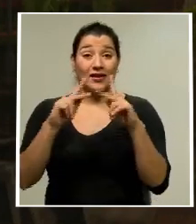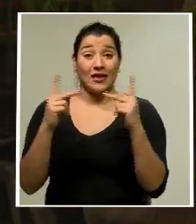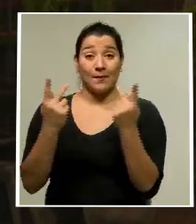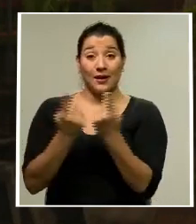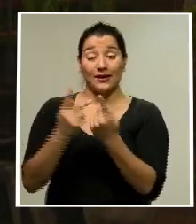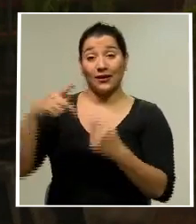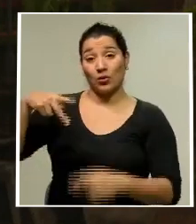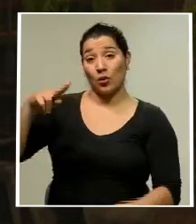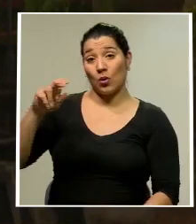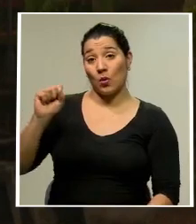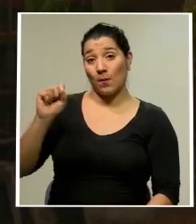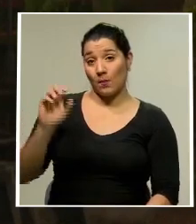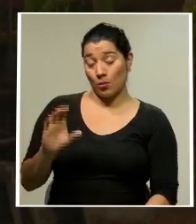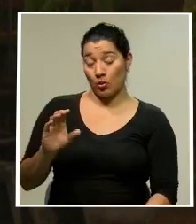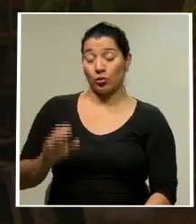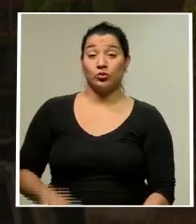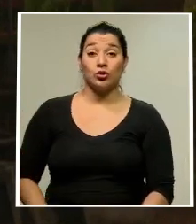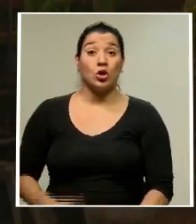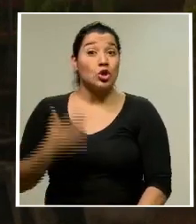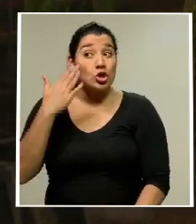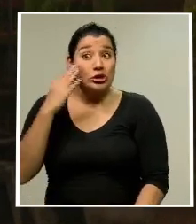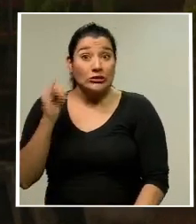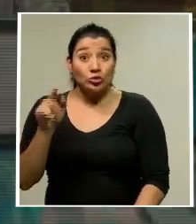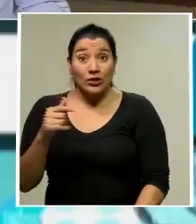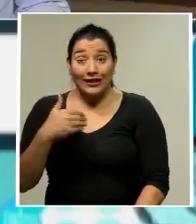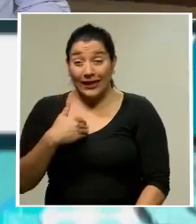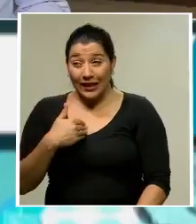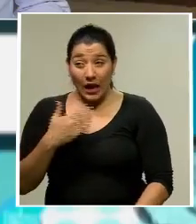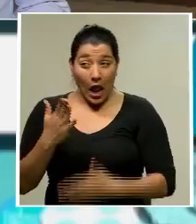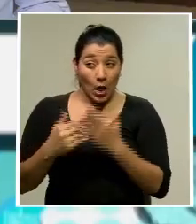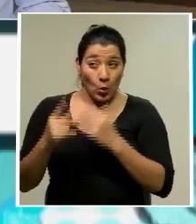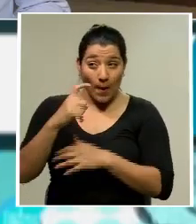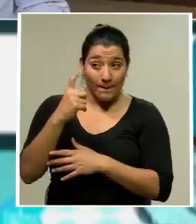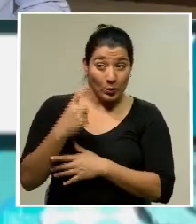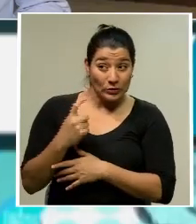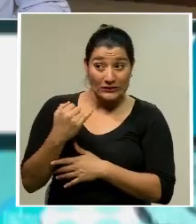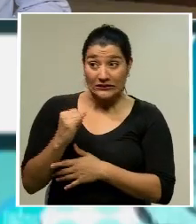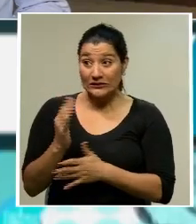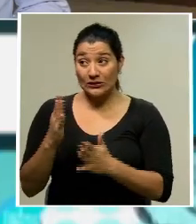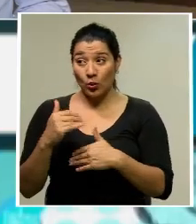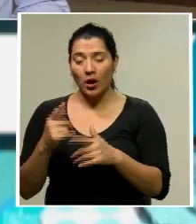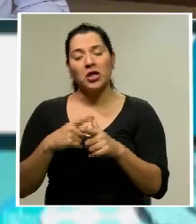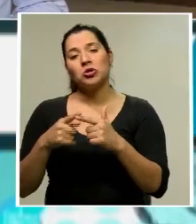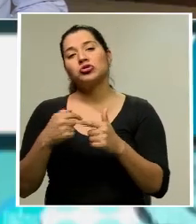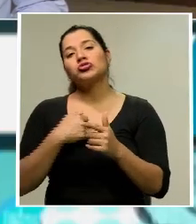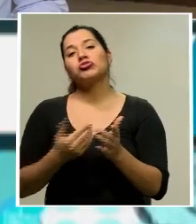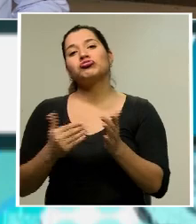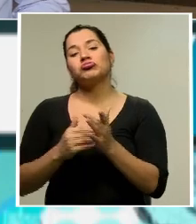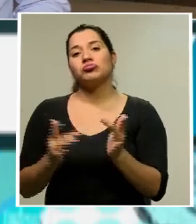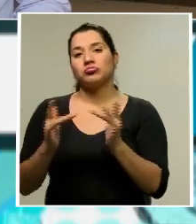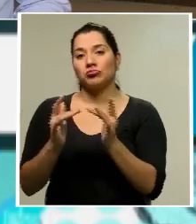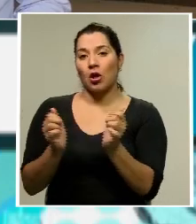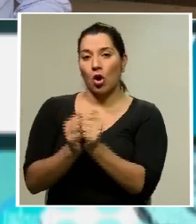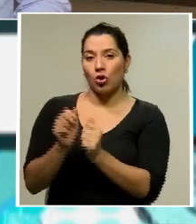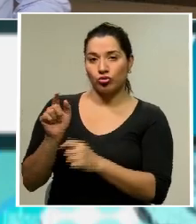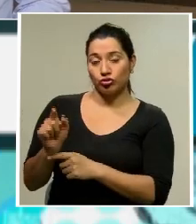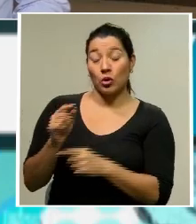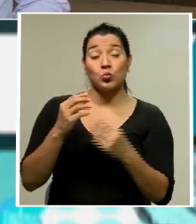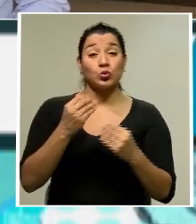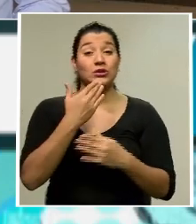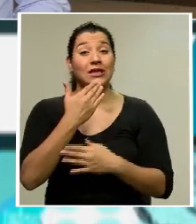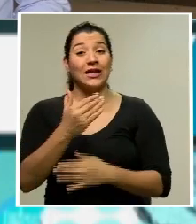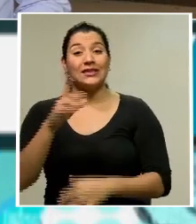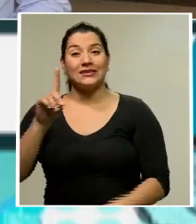bancada social cristiana. Ernesto, no sé si tiene alguna consulta y si no volvemos con usted que tiene más información en el set principal. Muchas gracias,